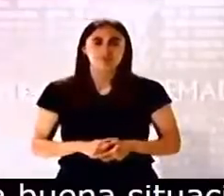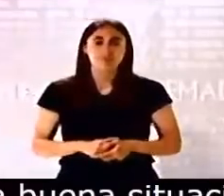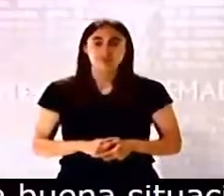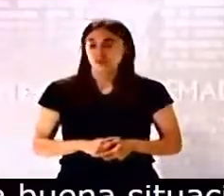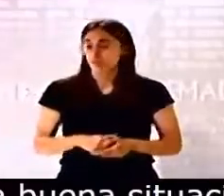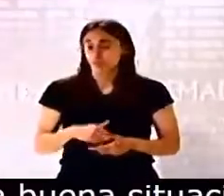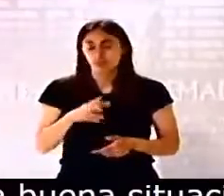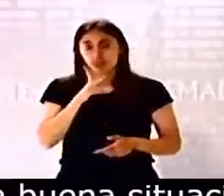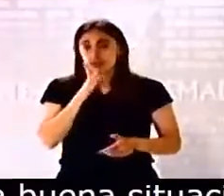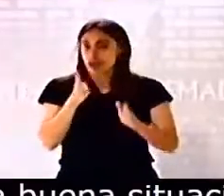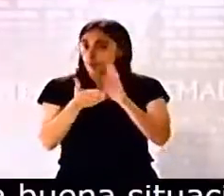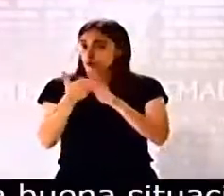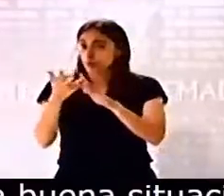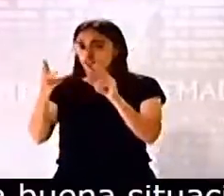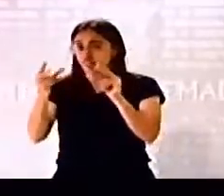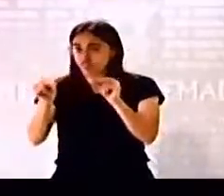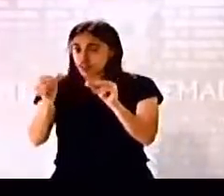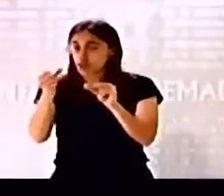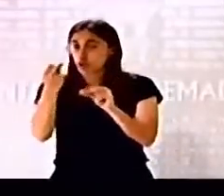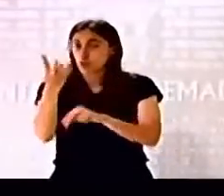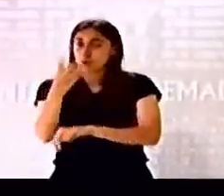Termino con los datos de vacunación.